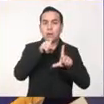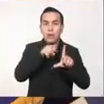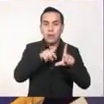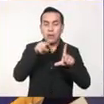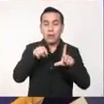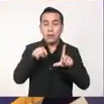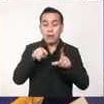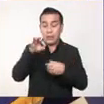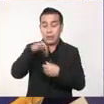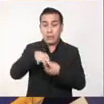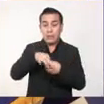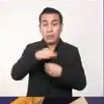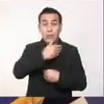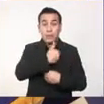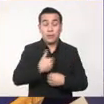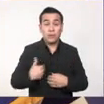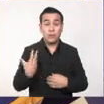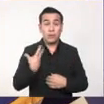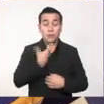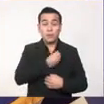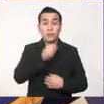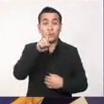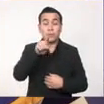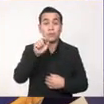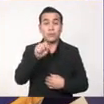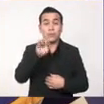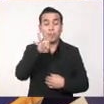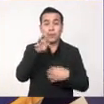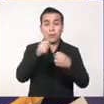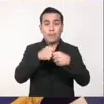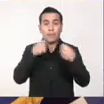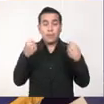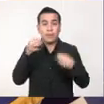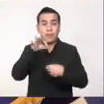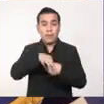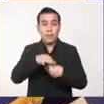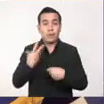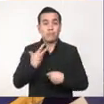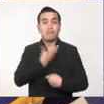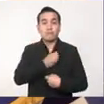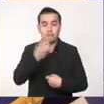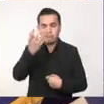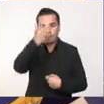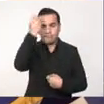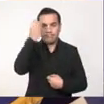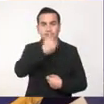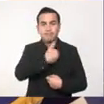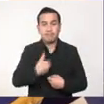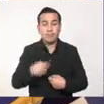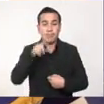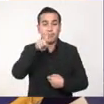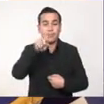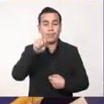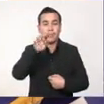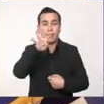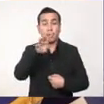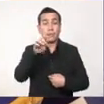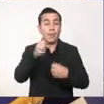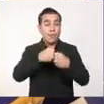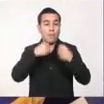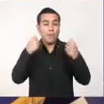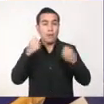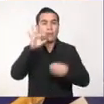elecciones presidenciales nosotros obtuvimos 1.4 millones de votos, con eso ganamos. Y ese 1.4 millones de